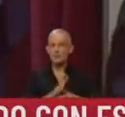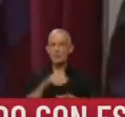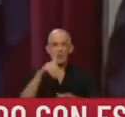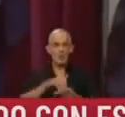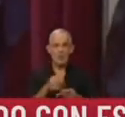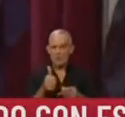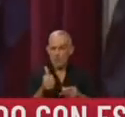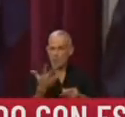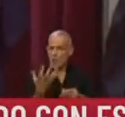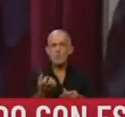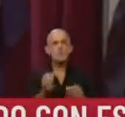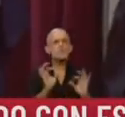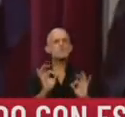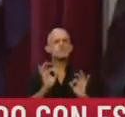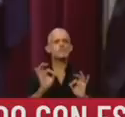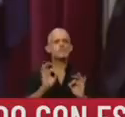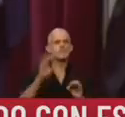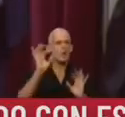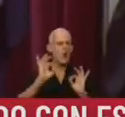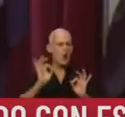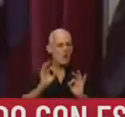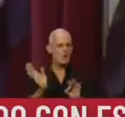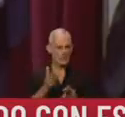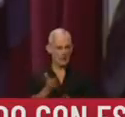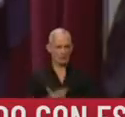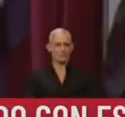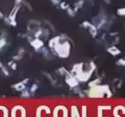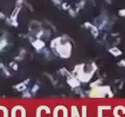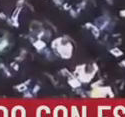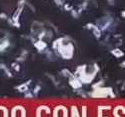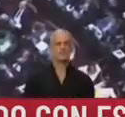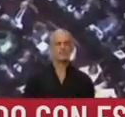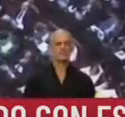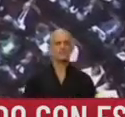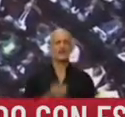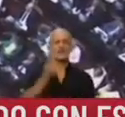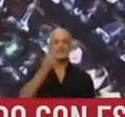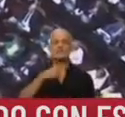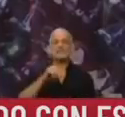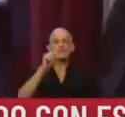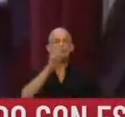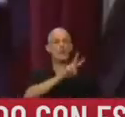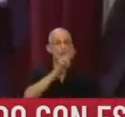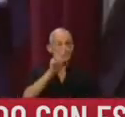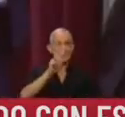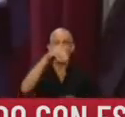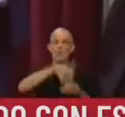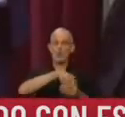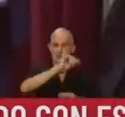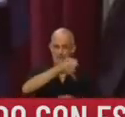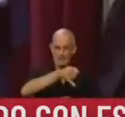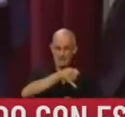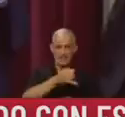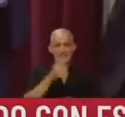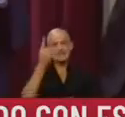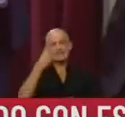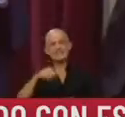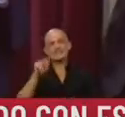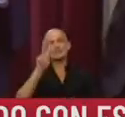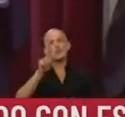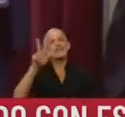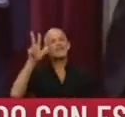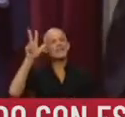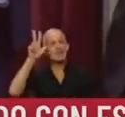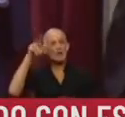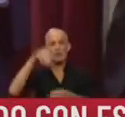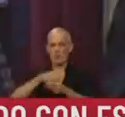serio. Inclusive en nuestra propia coalición, cuando uno va a llevar un debate de golpe de esto después de 20 horas. Así que, entre